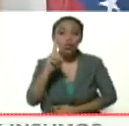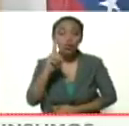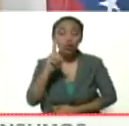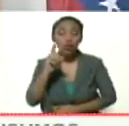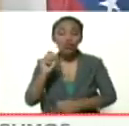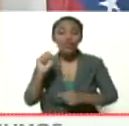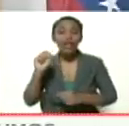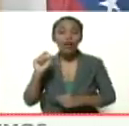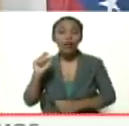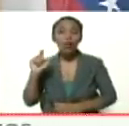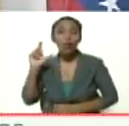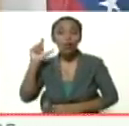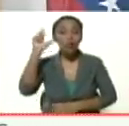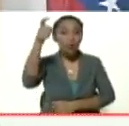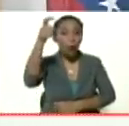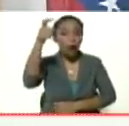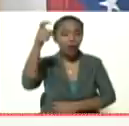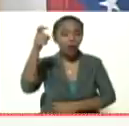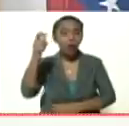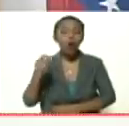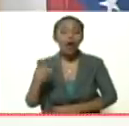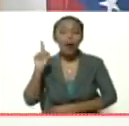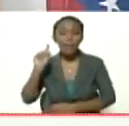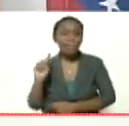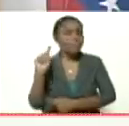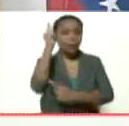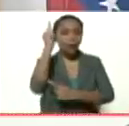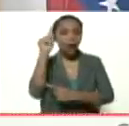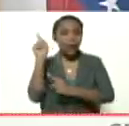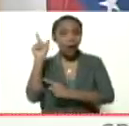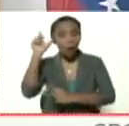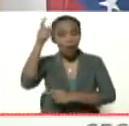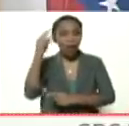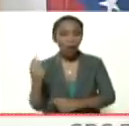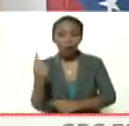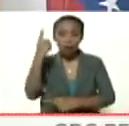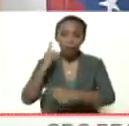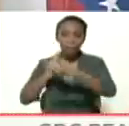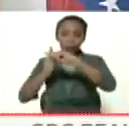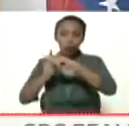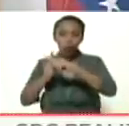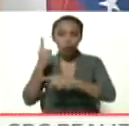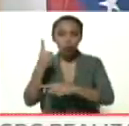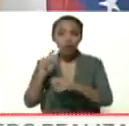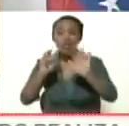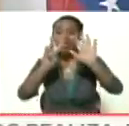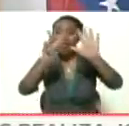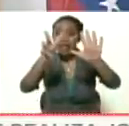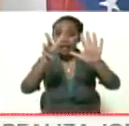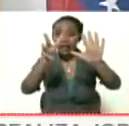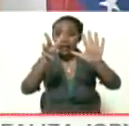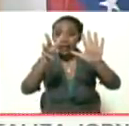Guárico. Creo que es el primer caso que aparece en Guárico. Sí. Guárico, mis hermanos de Guárico. 7 casos.